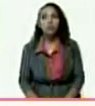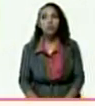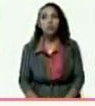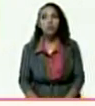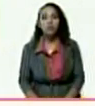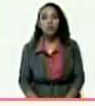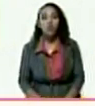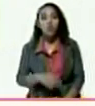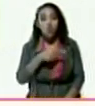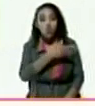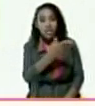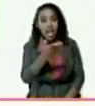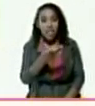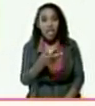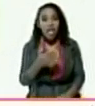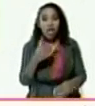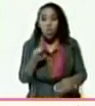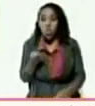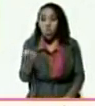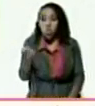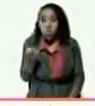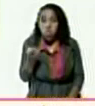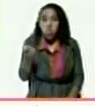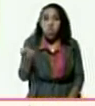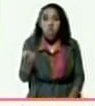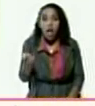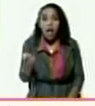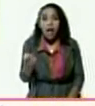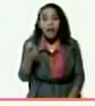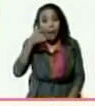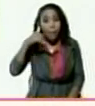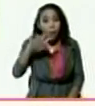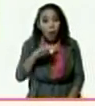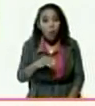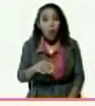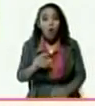Están provocando que el pueblo comience a reaccionar.